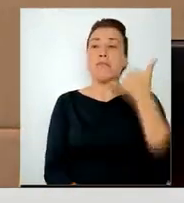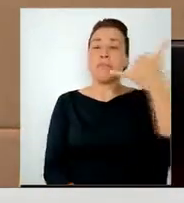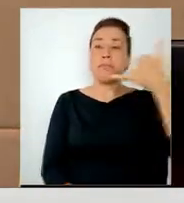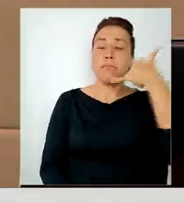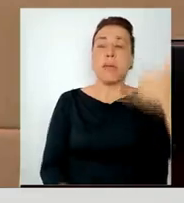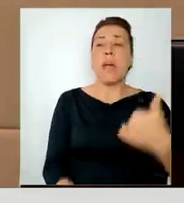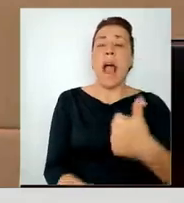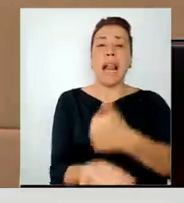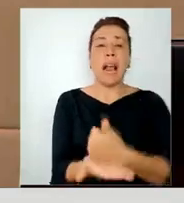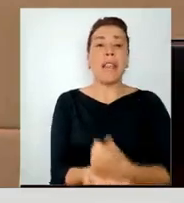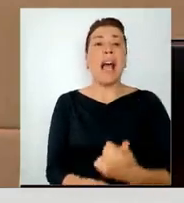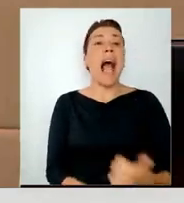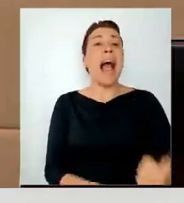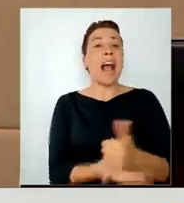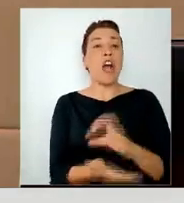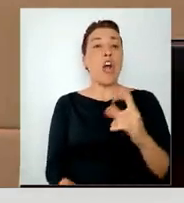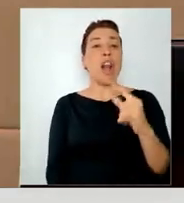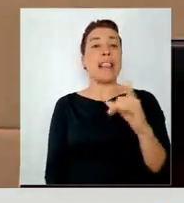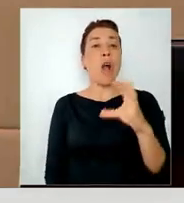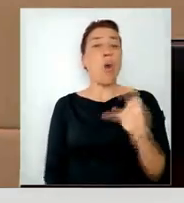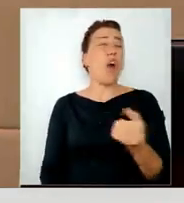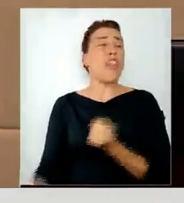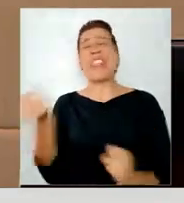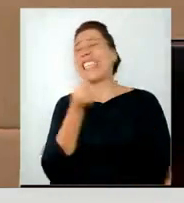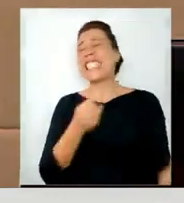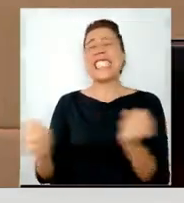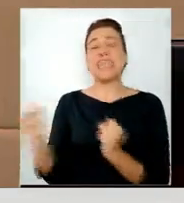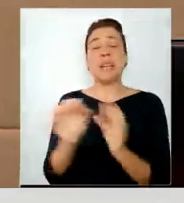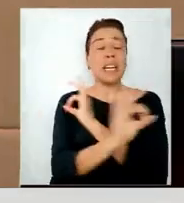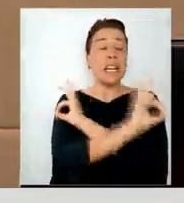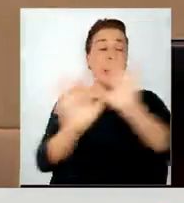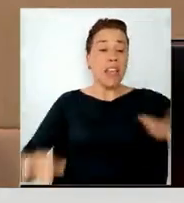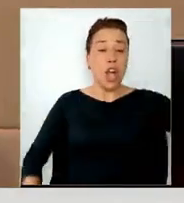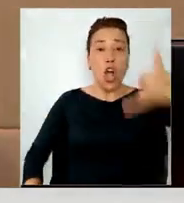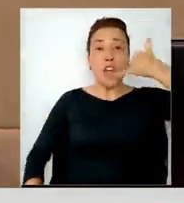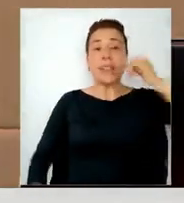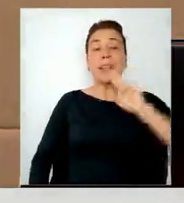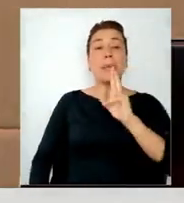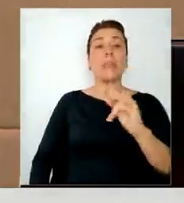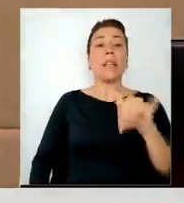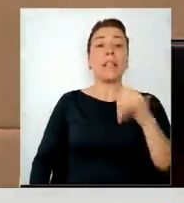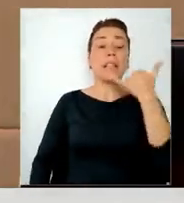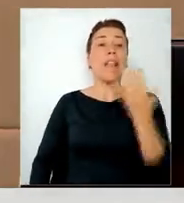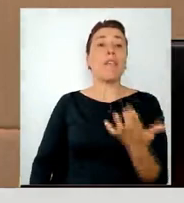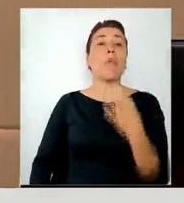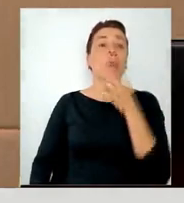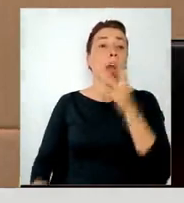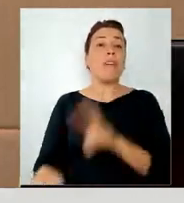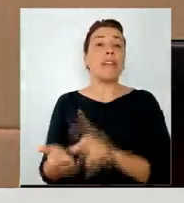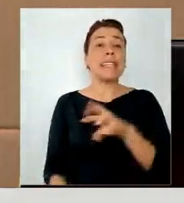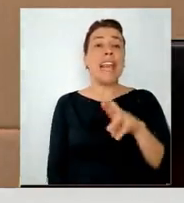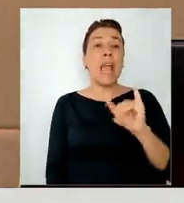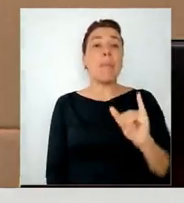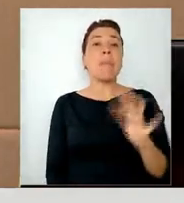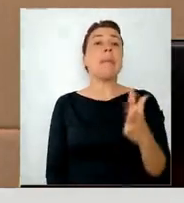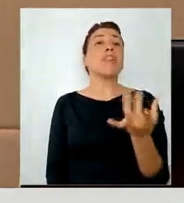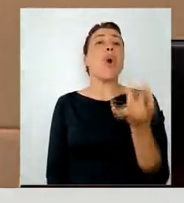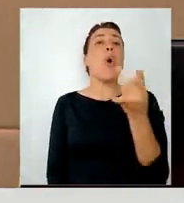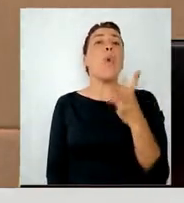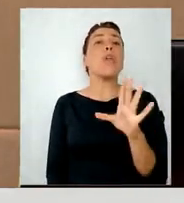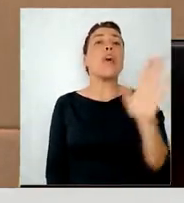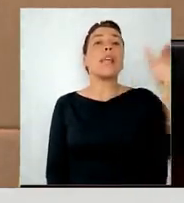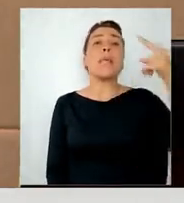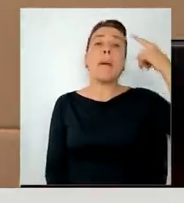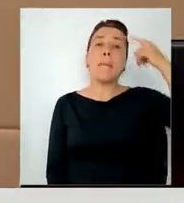alcalde coltauco está desesperado y nadie le contesta el teléfono porque digamos las cosas como son la ceremonia parece que para lo único que se convocan es para celebrar